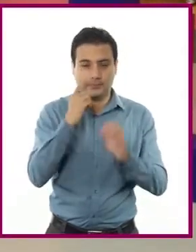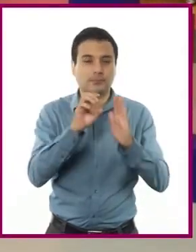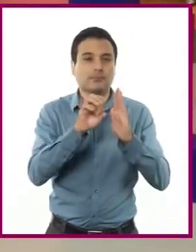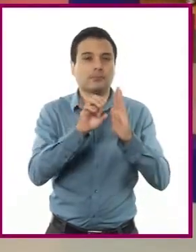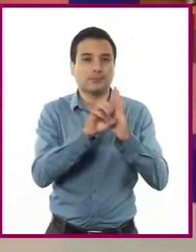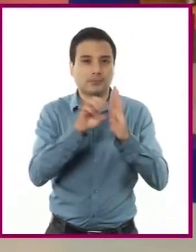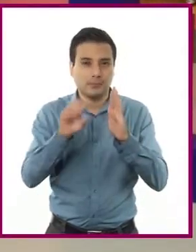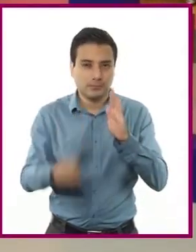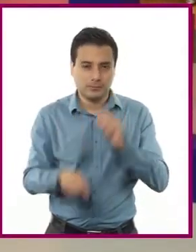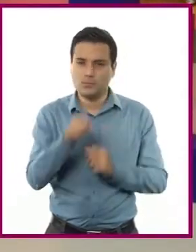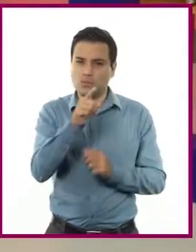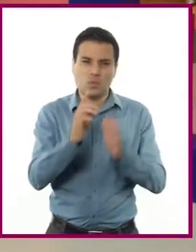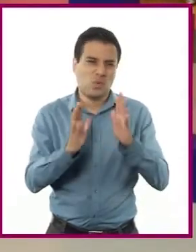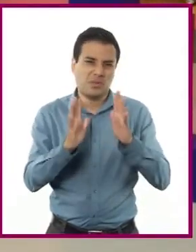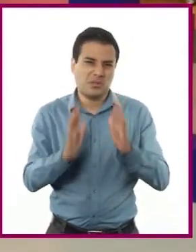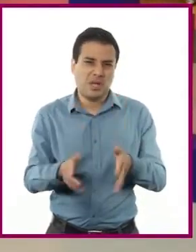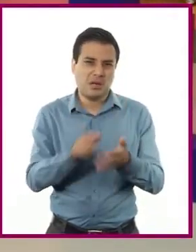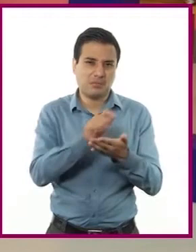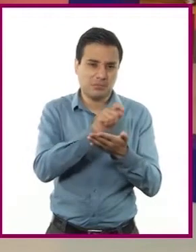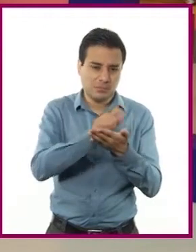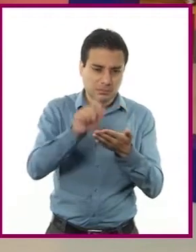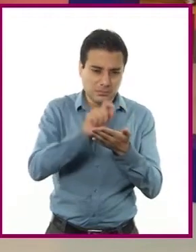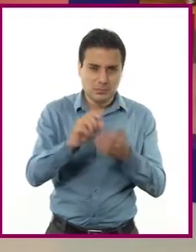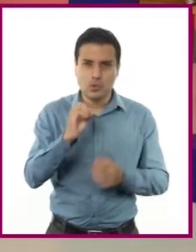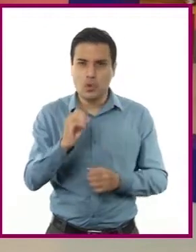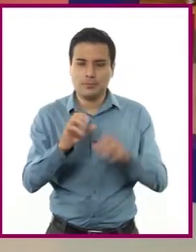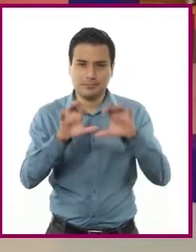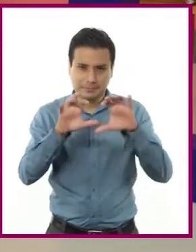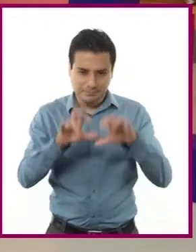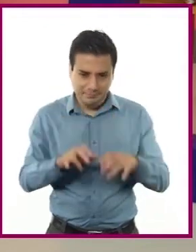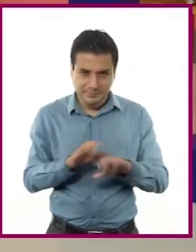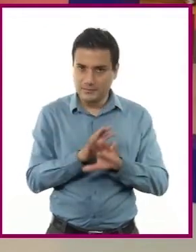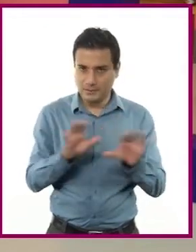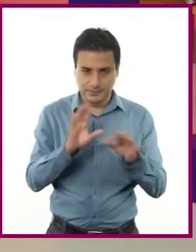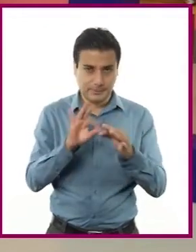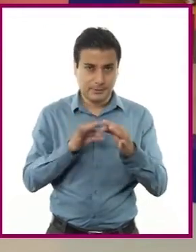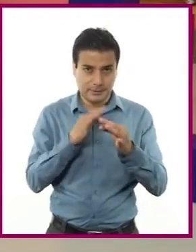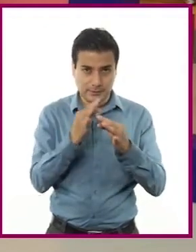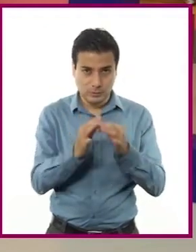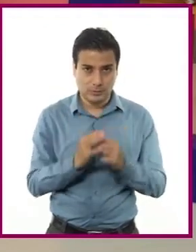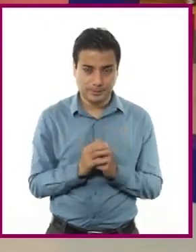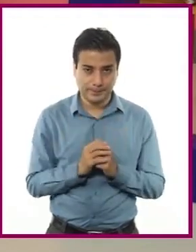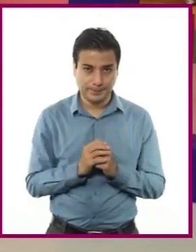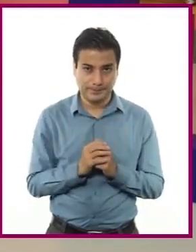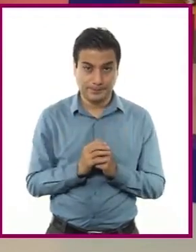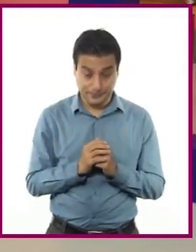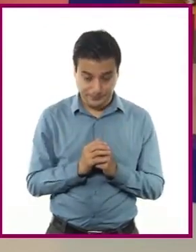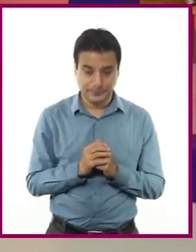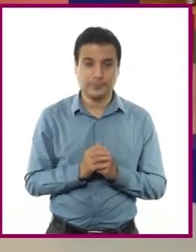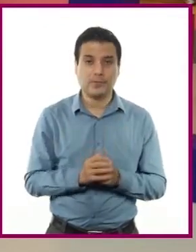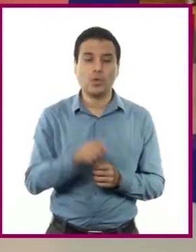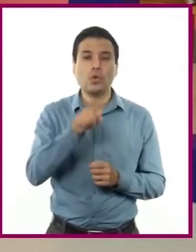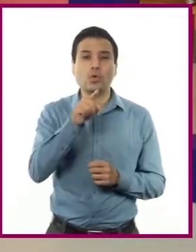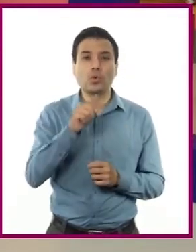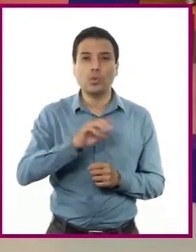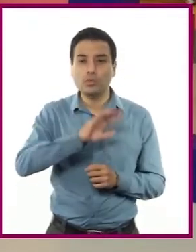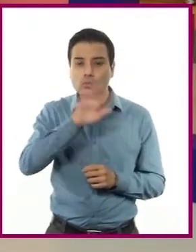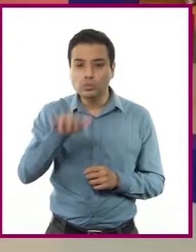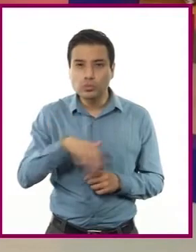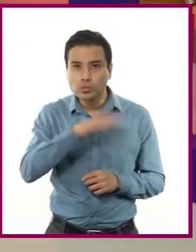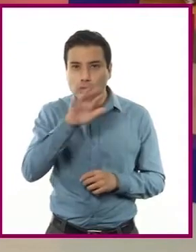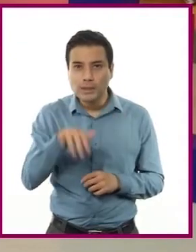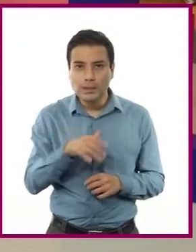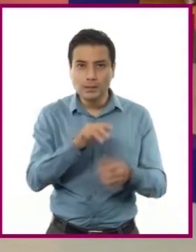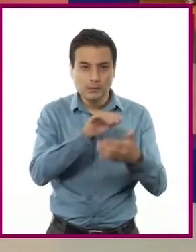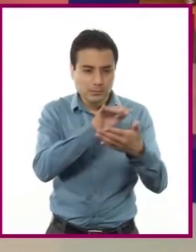tenemos un texto o tema para realizar un glosario. Lo primero que debemos hacer es buscar en la lectura